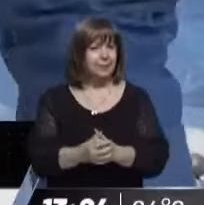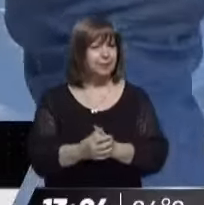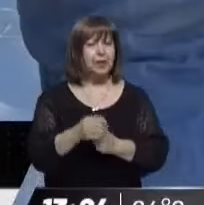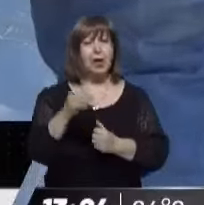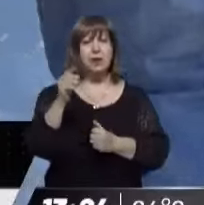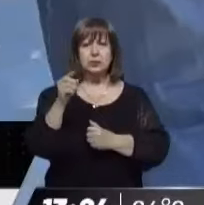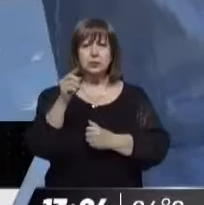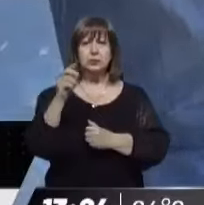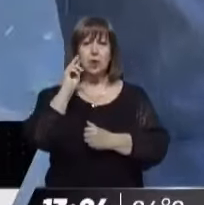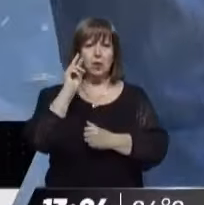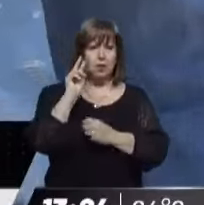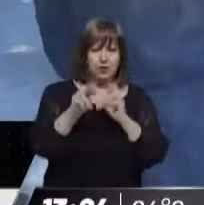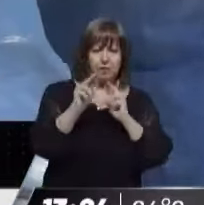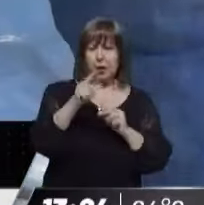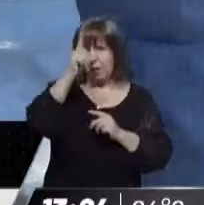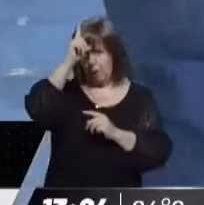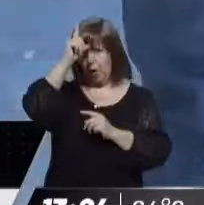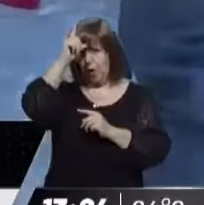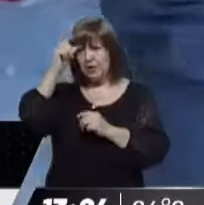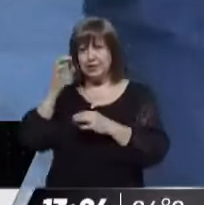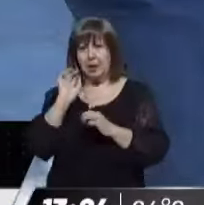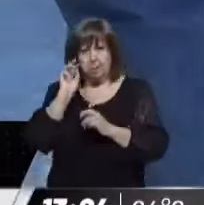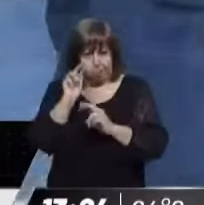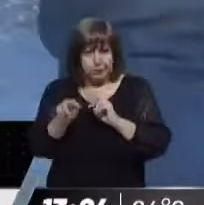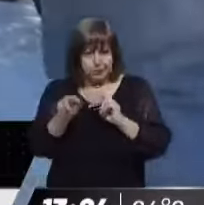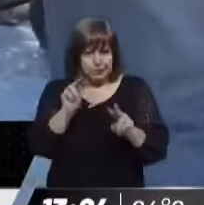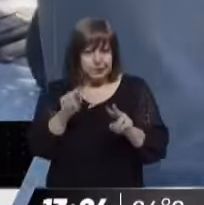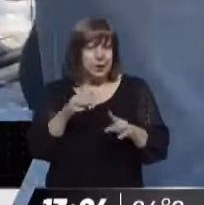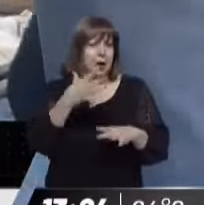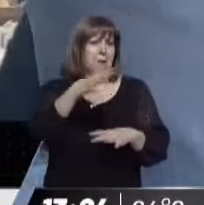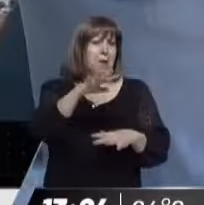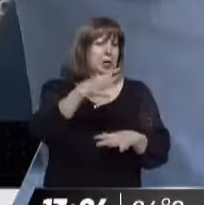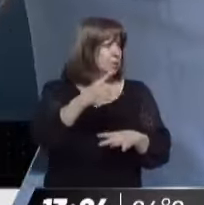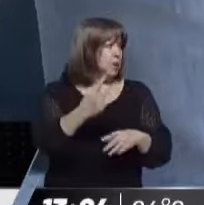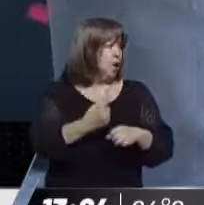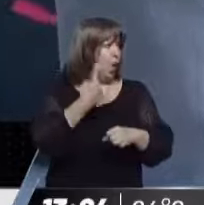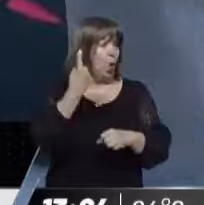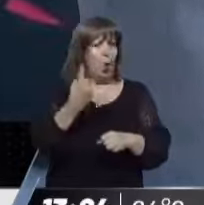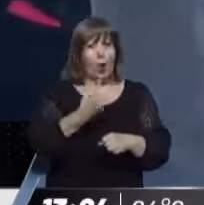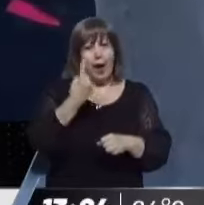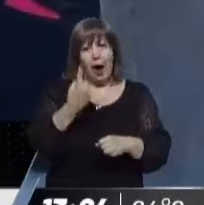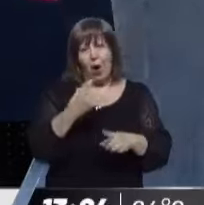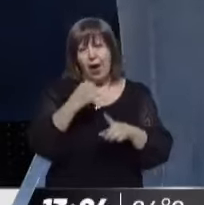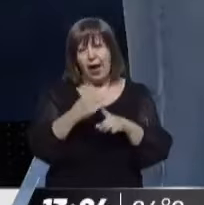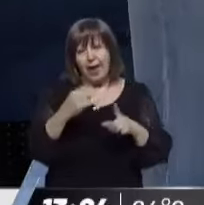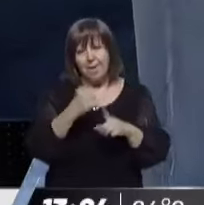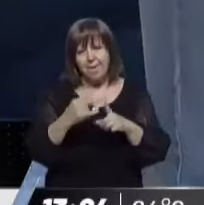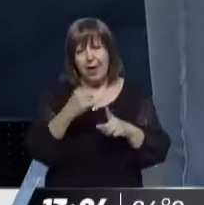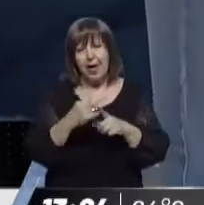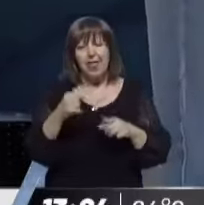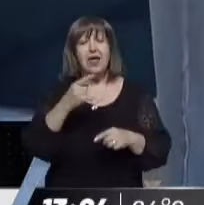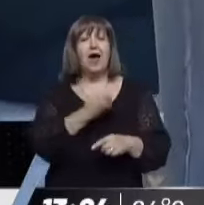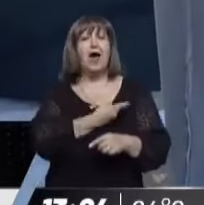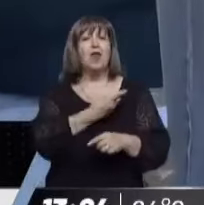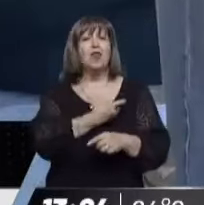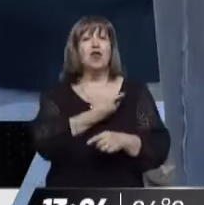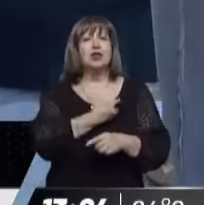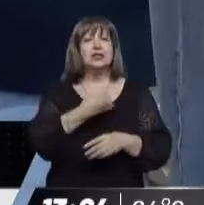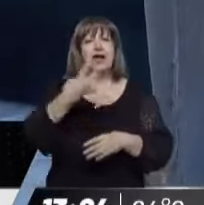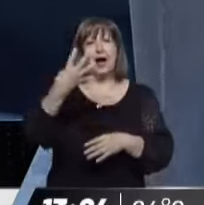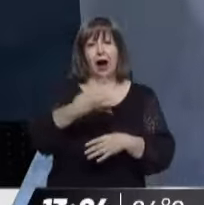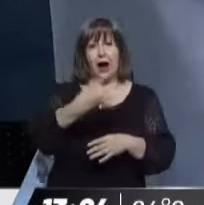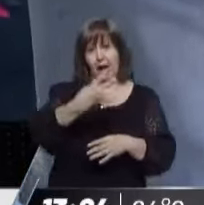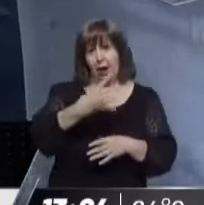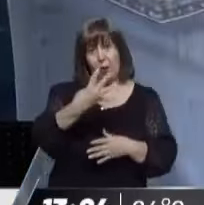ahí están viendo ustedes, porque está la policía trabajando desde hace aproximadamente una hora y media en este lugar. Estamos ubicados en la cuarta